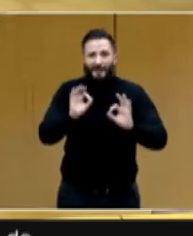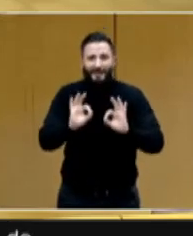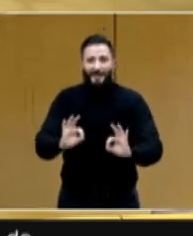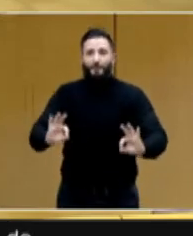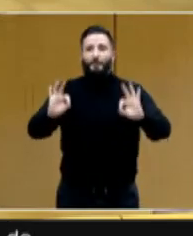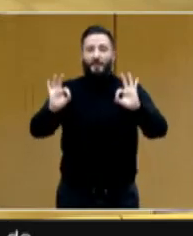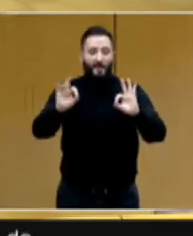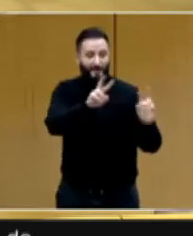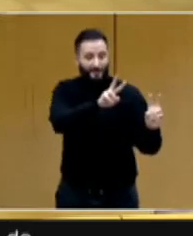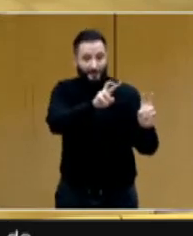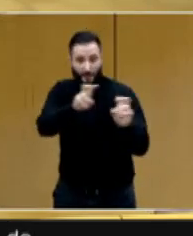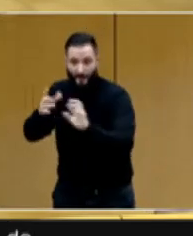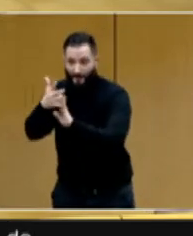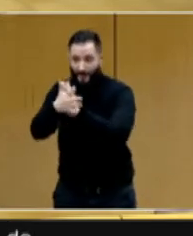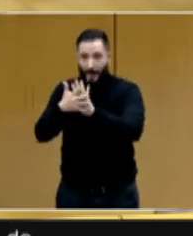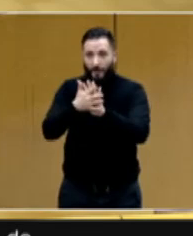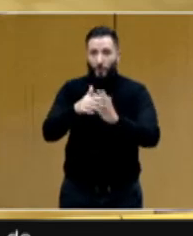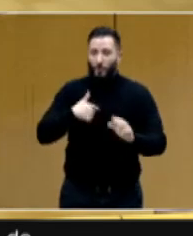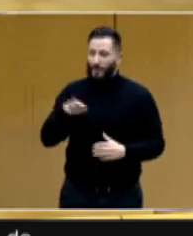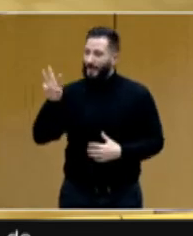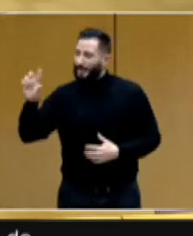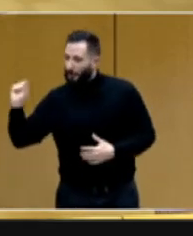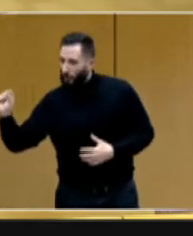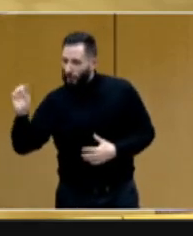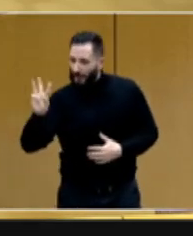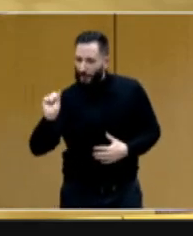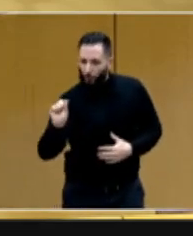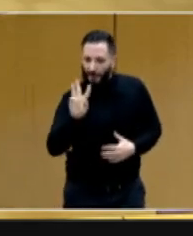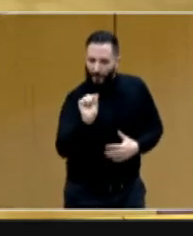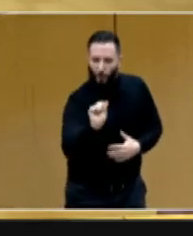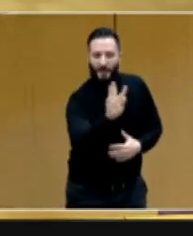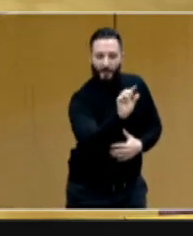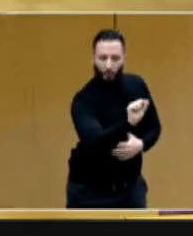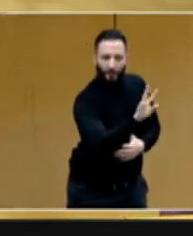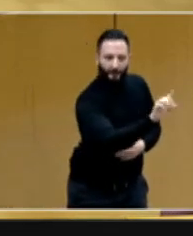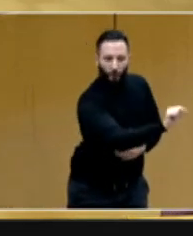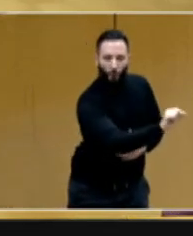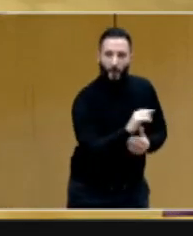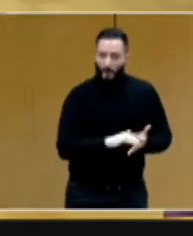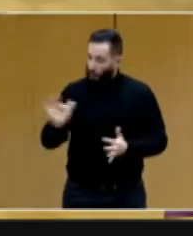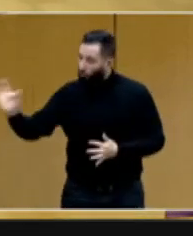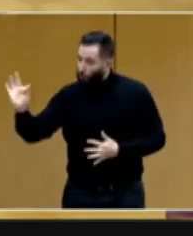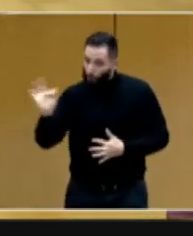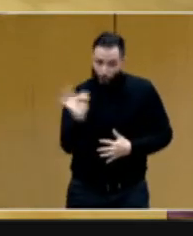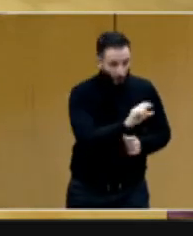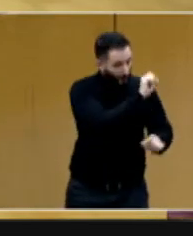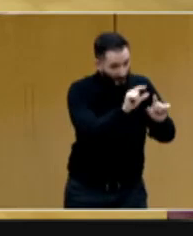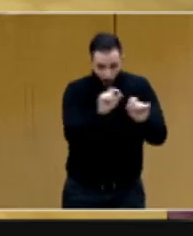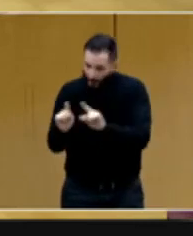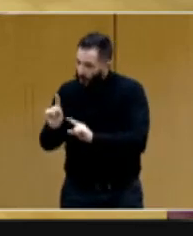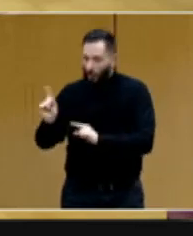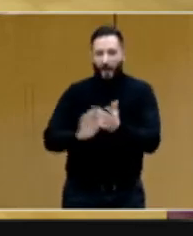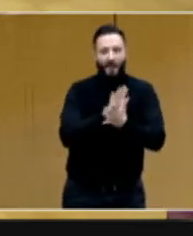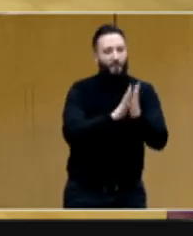voy a ir a los tres minutos pero en vez de ir de ponente en ponente con las preguntas vamos a hacerlo por bloques porque